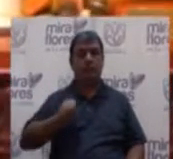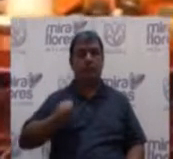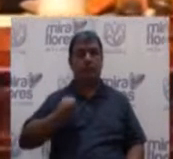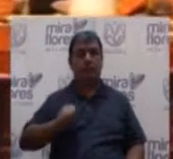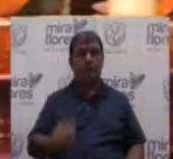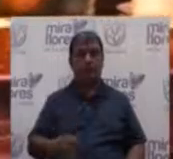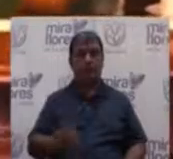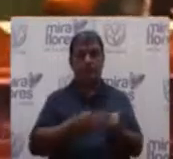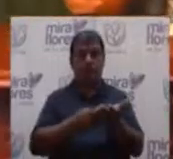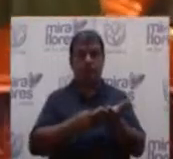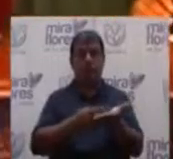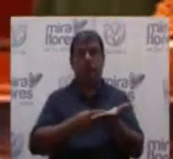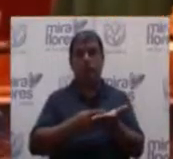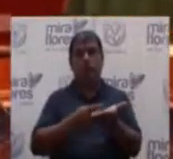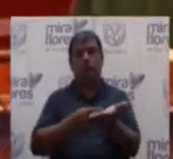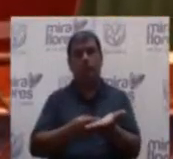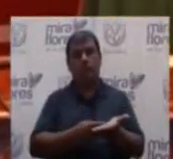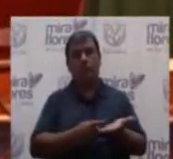Al debate.